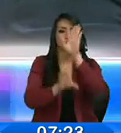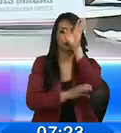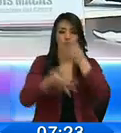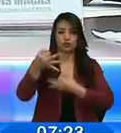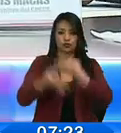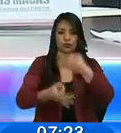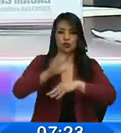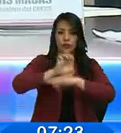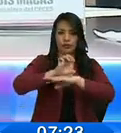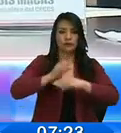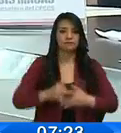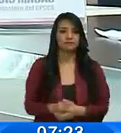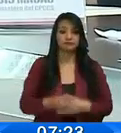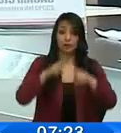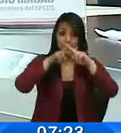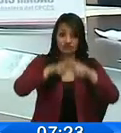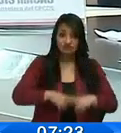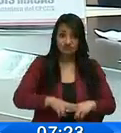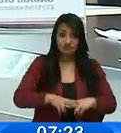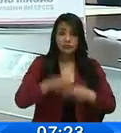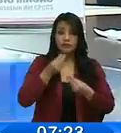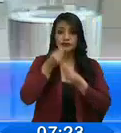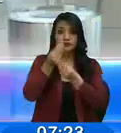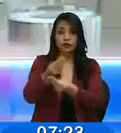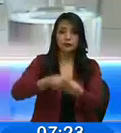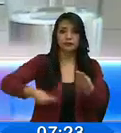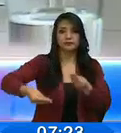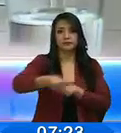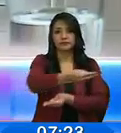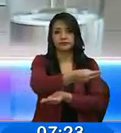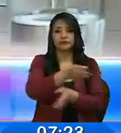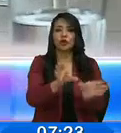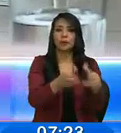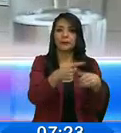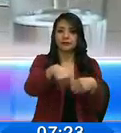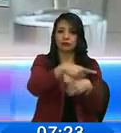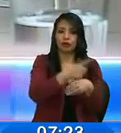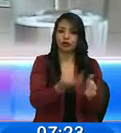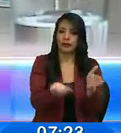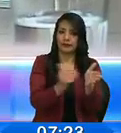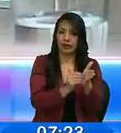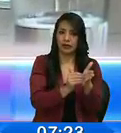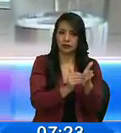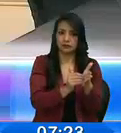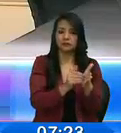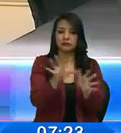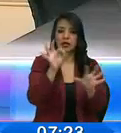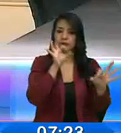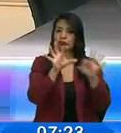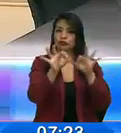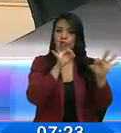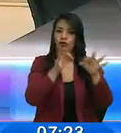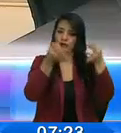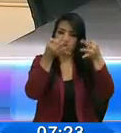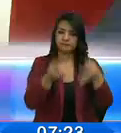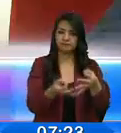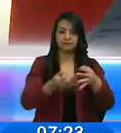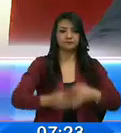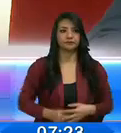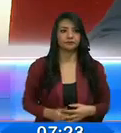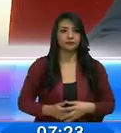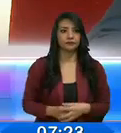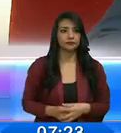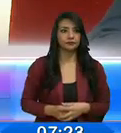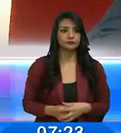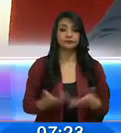Ecuador. Con la validación, el informe regresa nuevamente a la Comisión Calificadora para la designación definitiva. Una vez